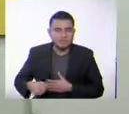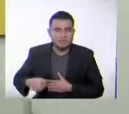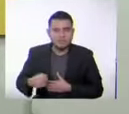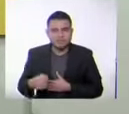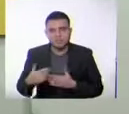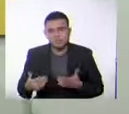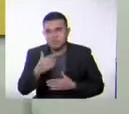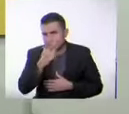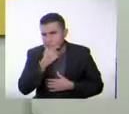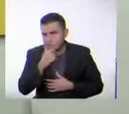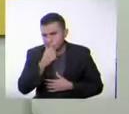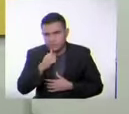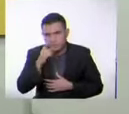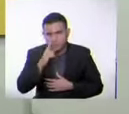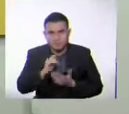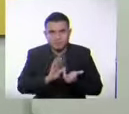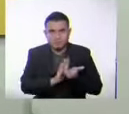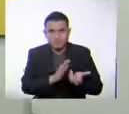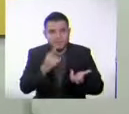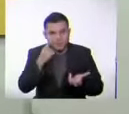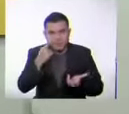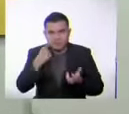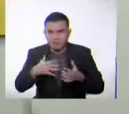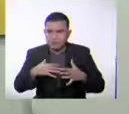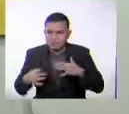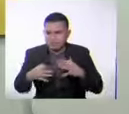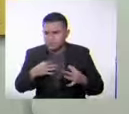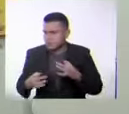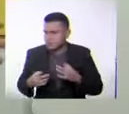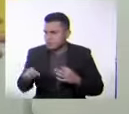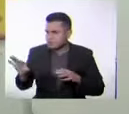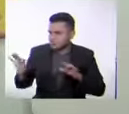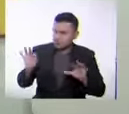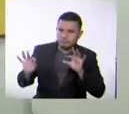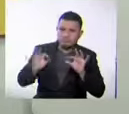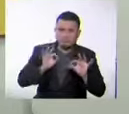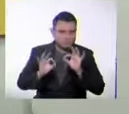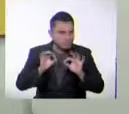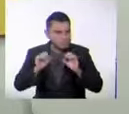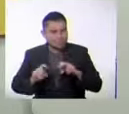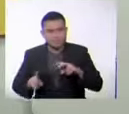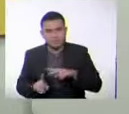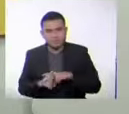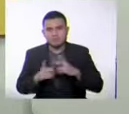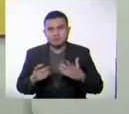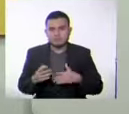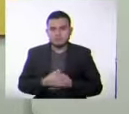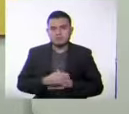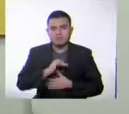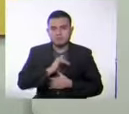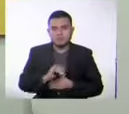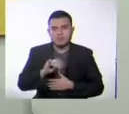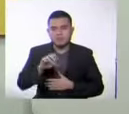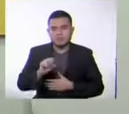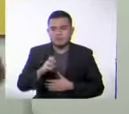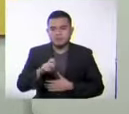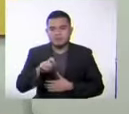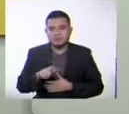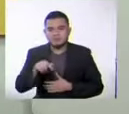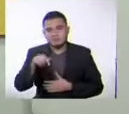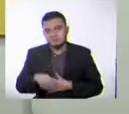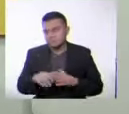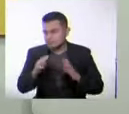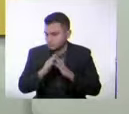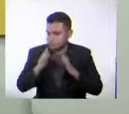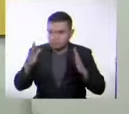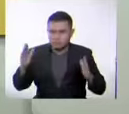un estereotipo en donde hay gustos de dos bandos y son los únicos que pueden haber, pero la identidad sexual ahora entendemos que es mucho más amplia, va